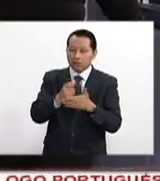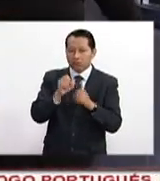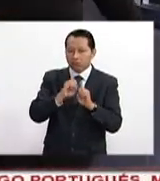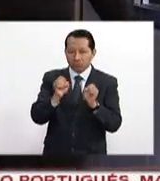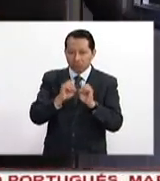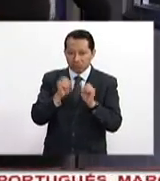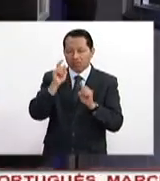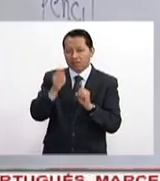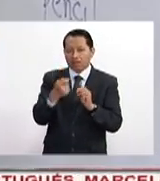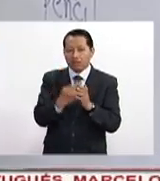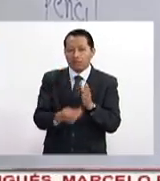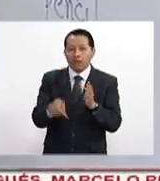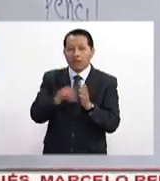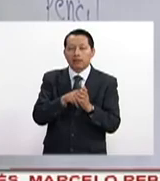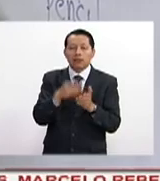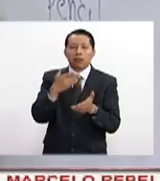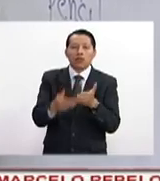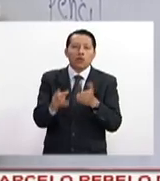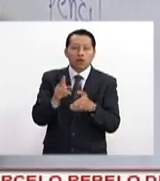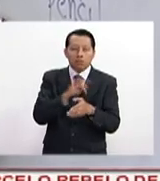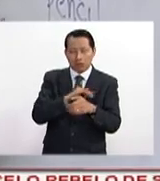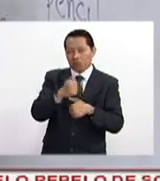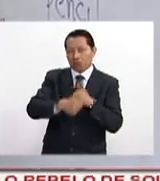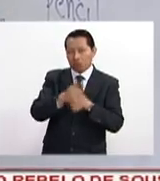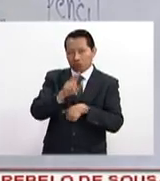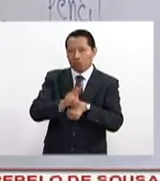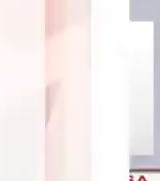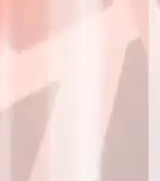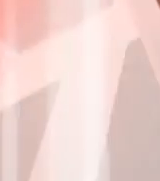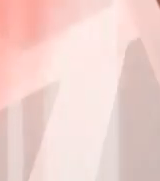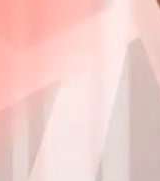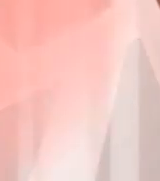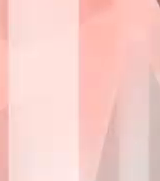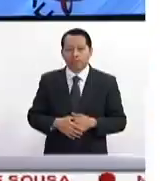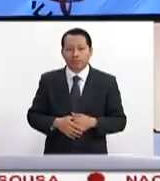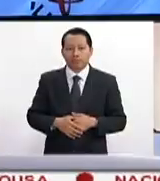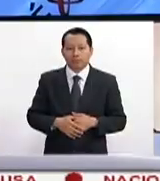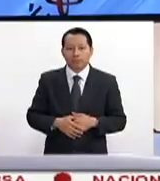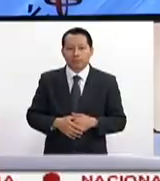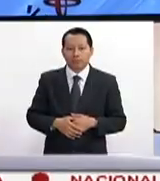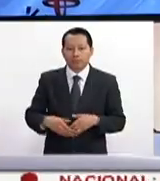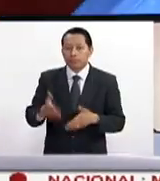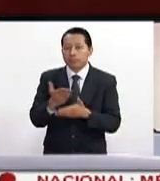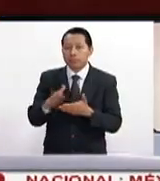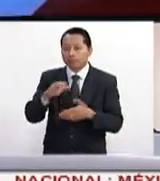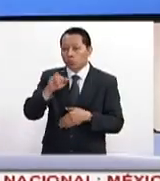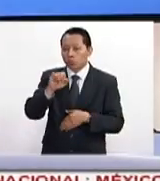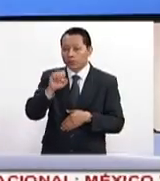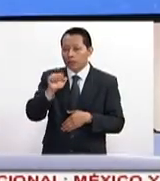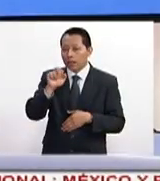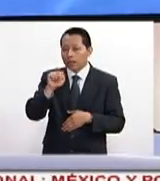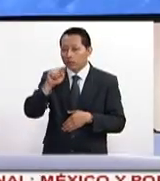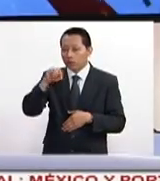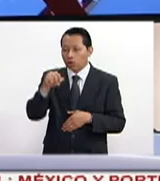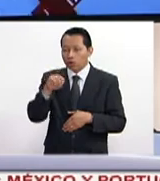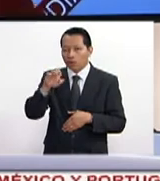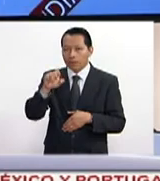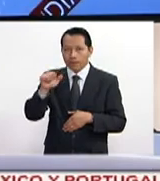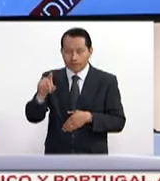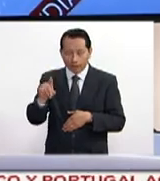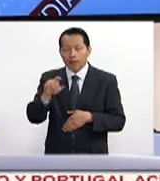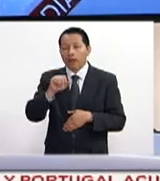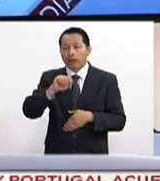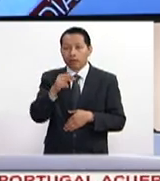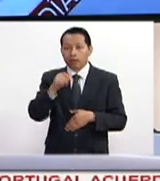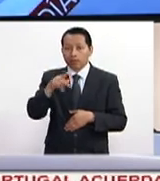las plazas sujetas a concurso. Por su parte, José Antonio Meade, secretario de Hacienda, aseguró que la